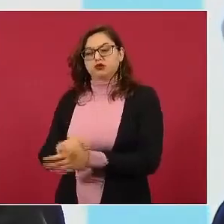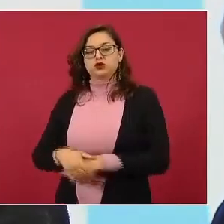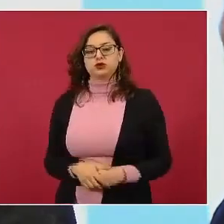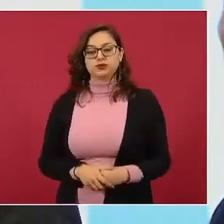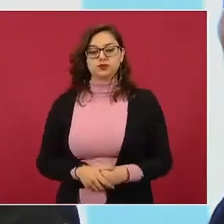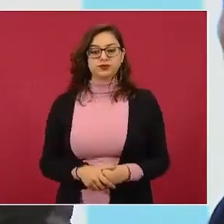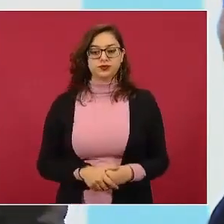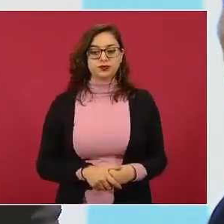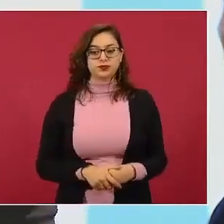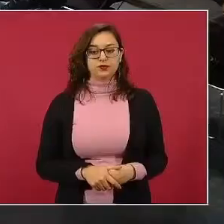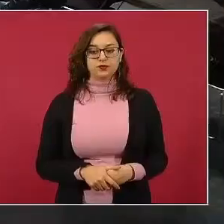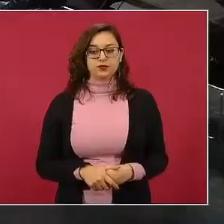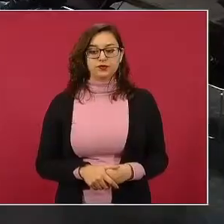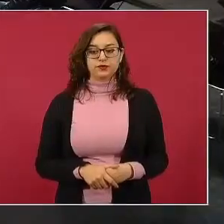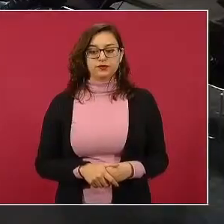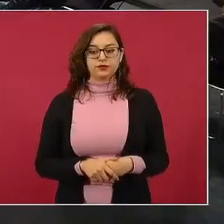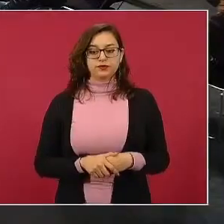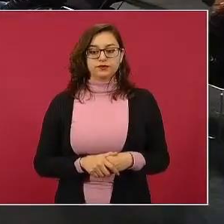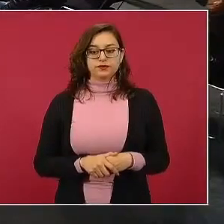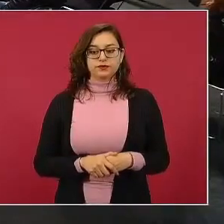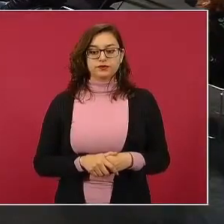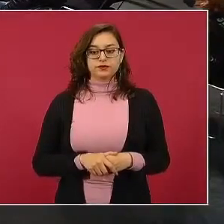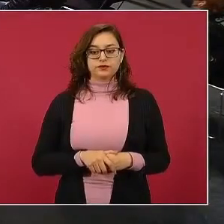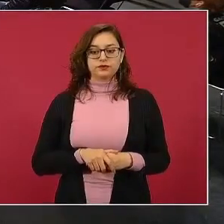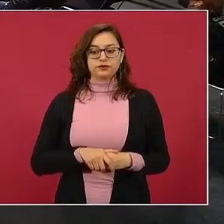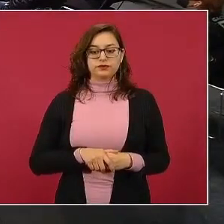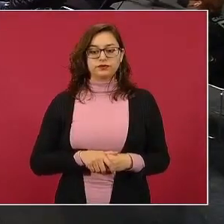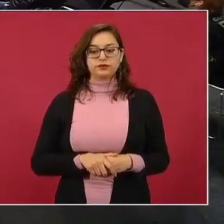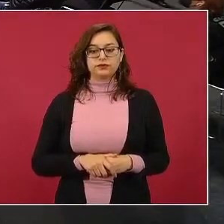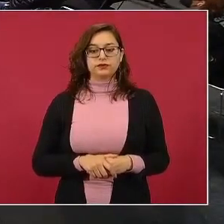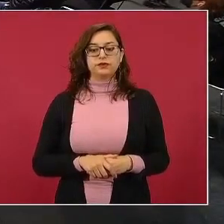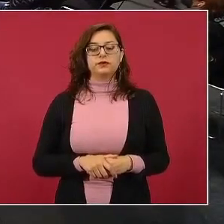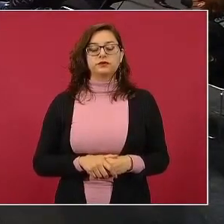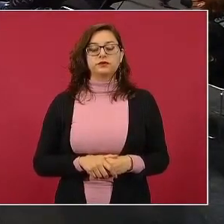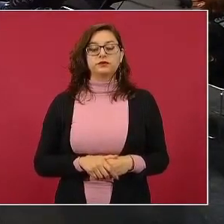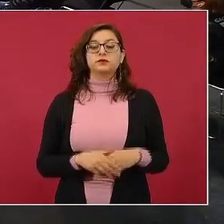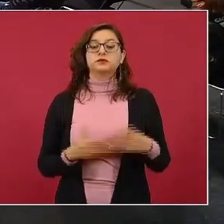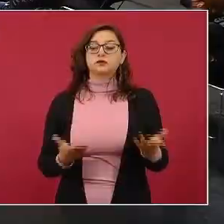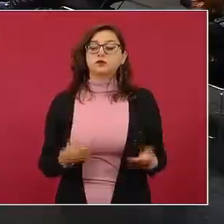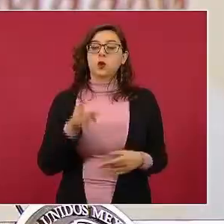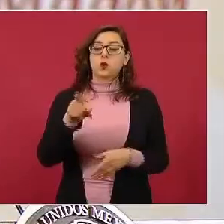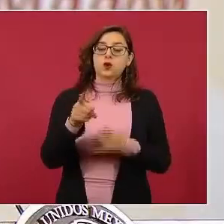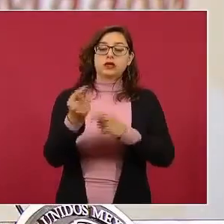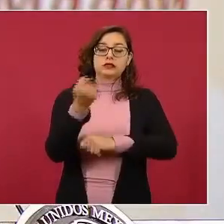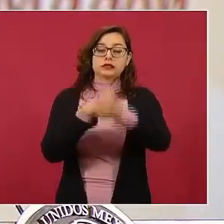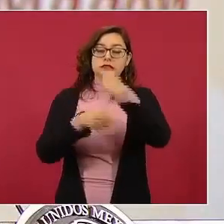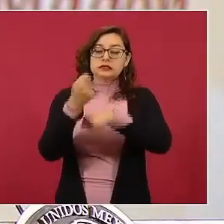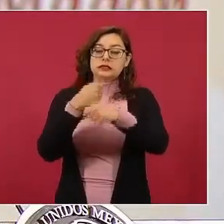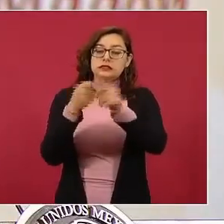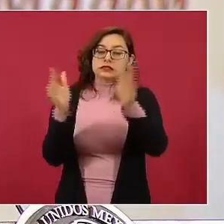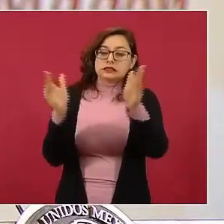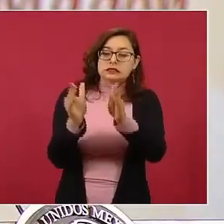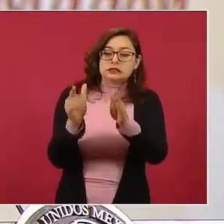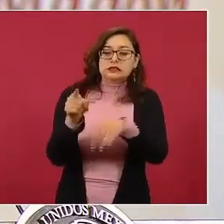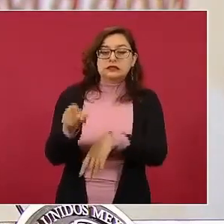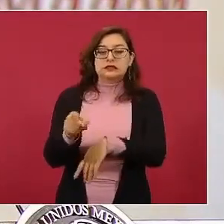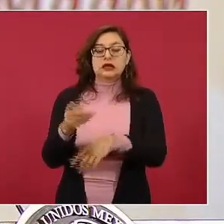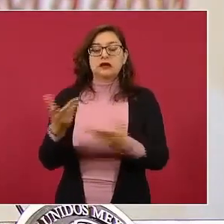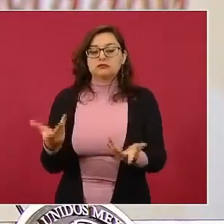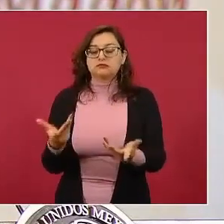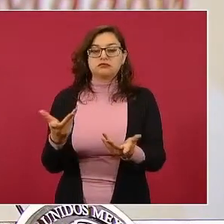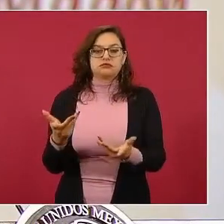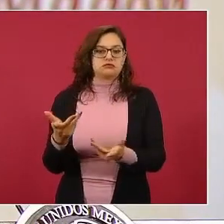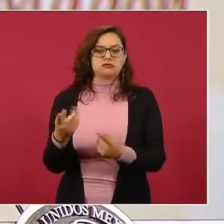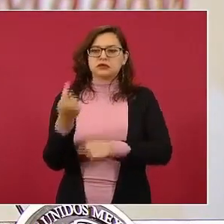federal. Una tiendita en baja tensión, la que dicen, porque así lo han señalado, que no tiene transformador, una